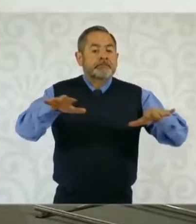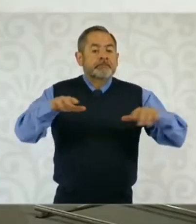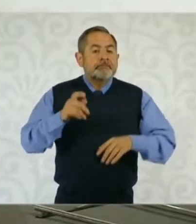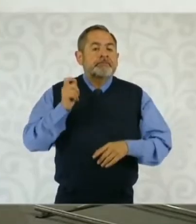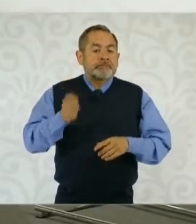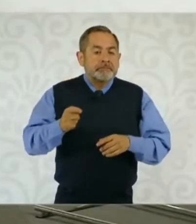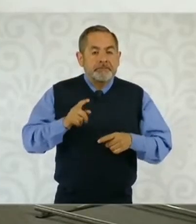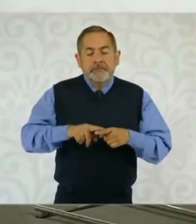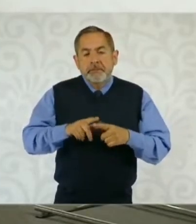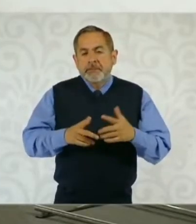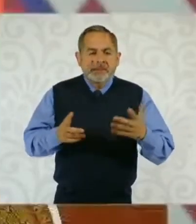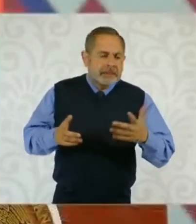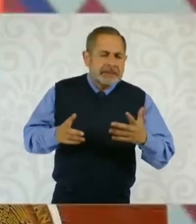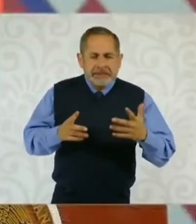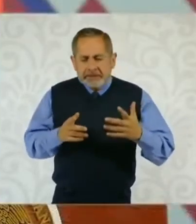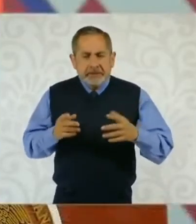muchas